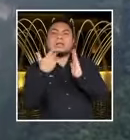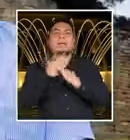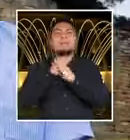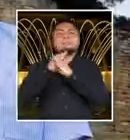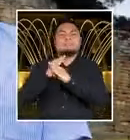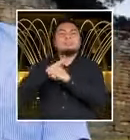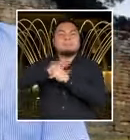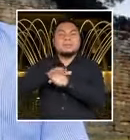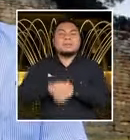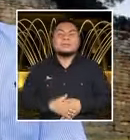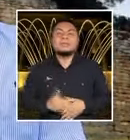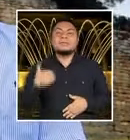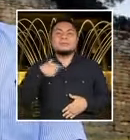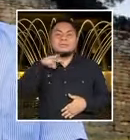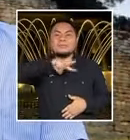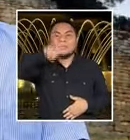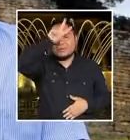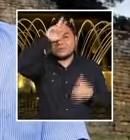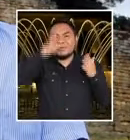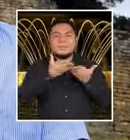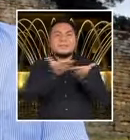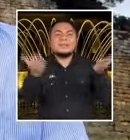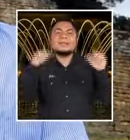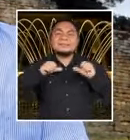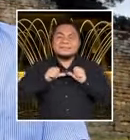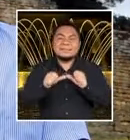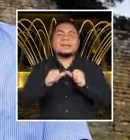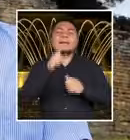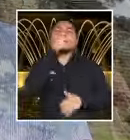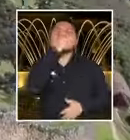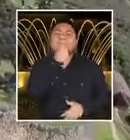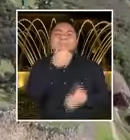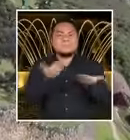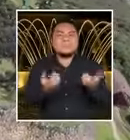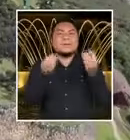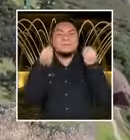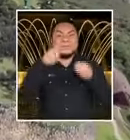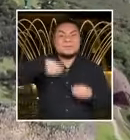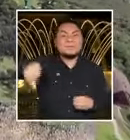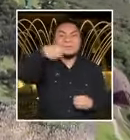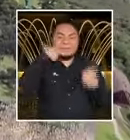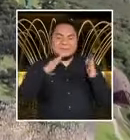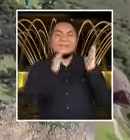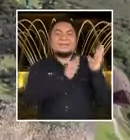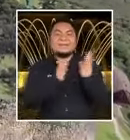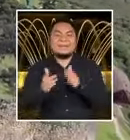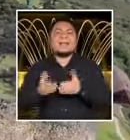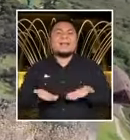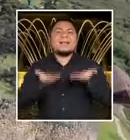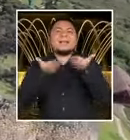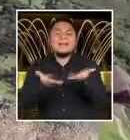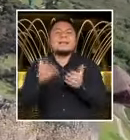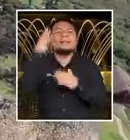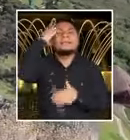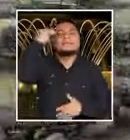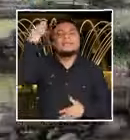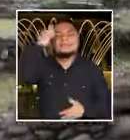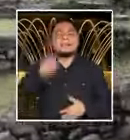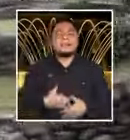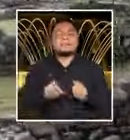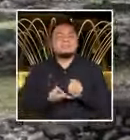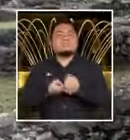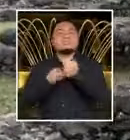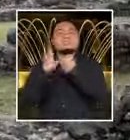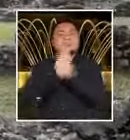post-pandemia. A nuestros compatriotas, les pedimos paciencia porque nos estamos preparando para darles una experiencia